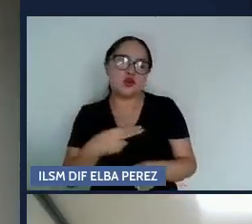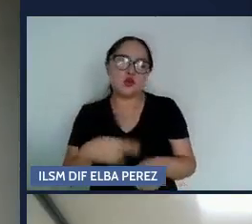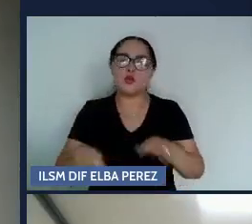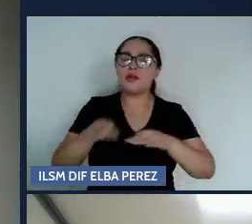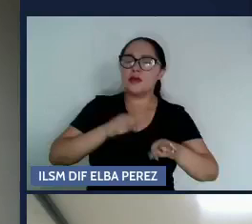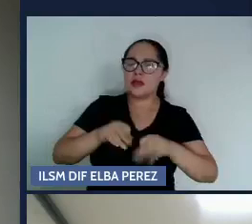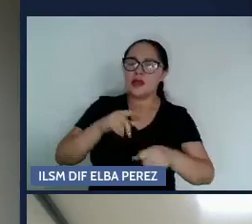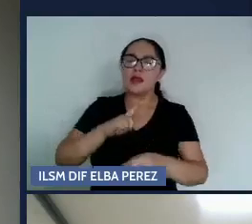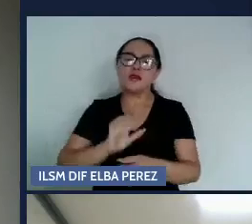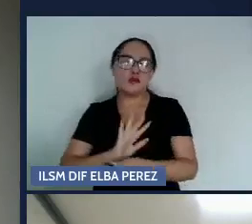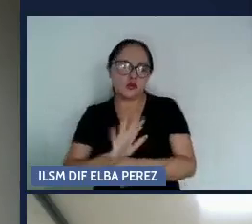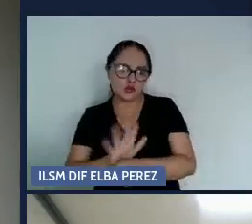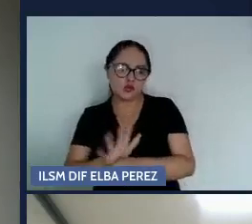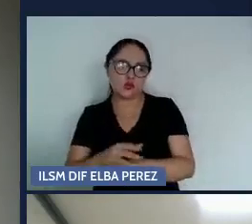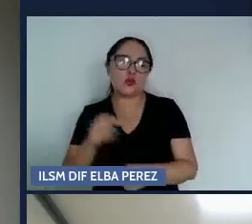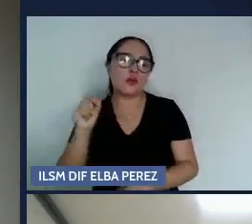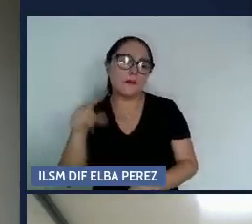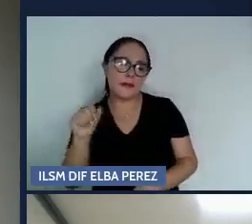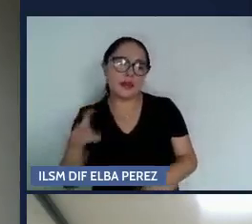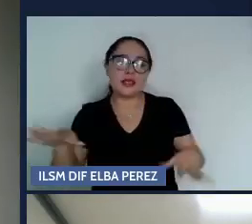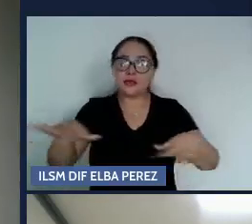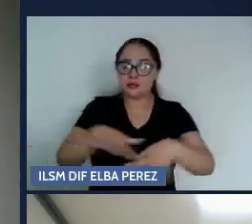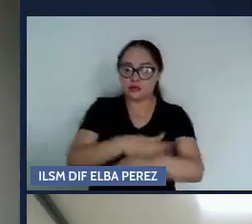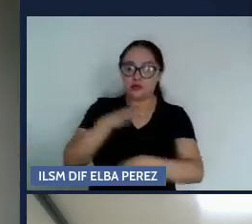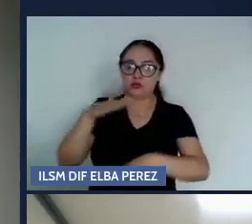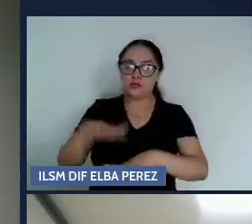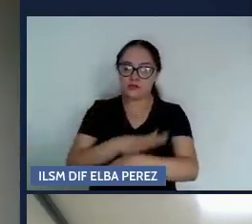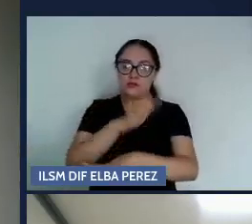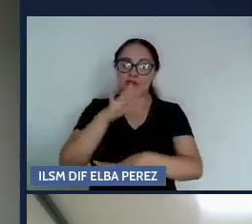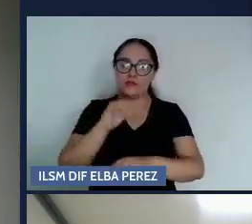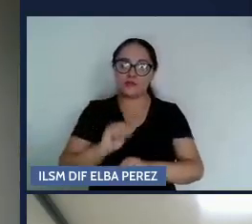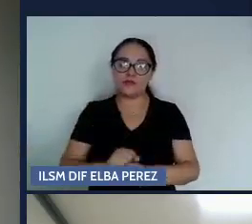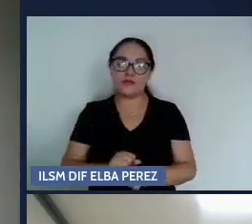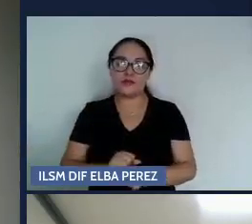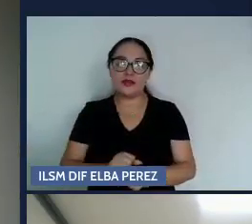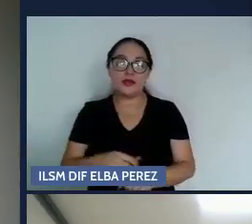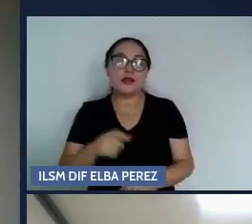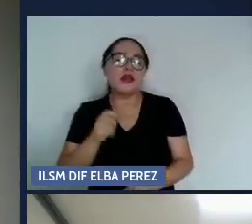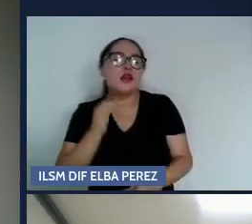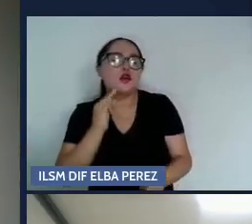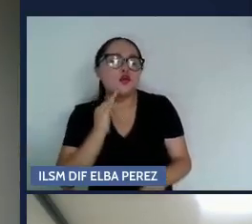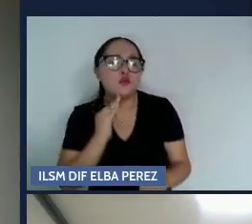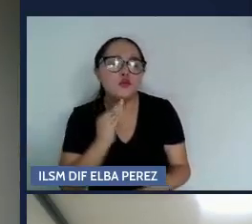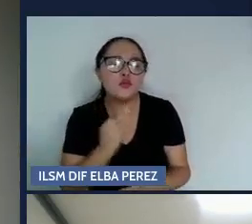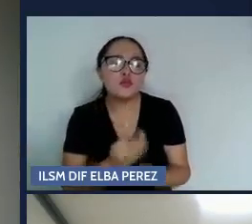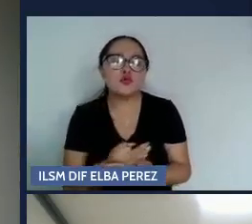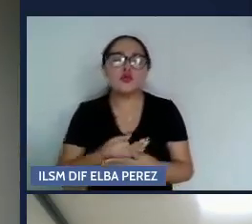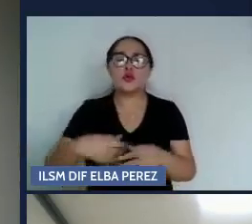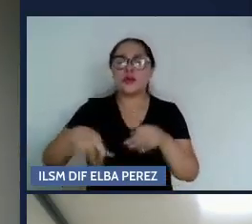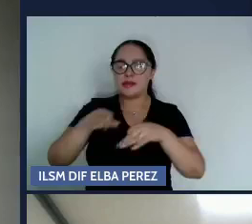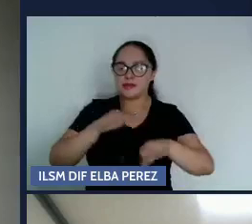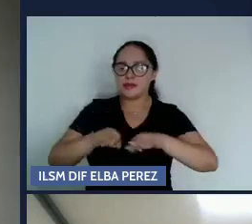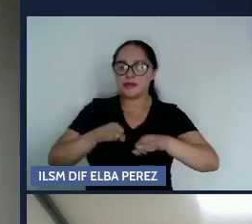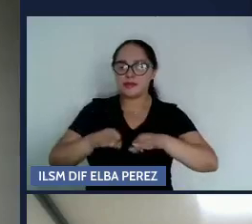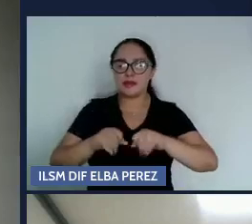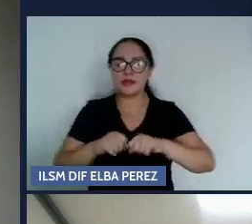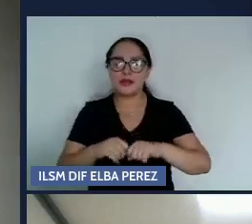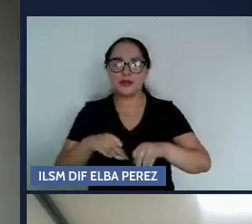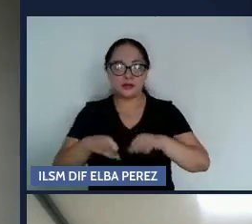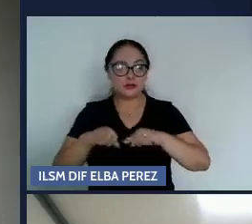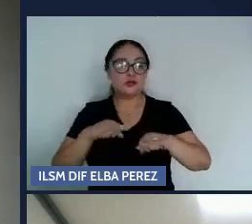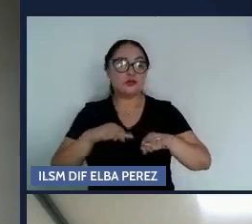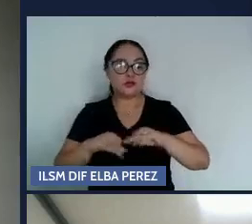de competencias, de trabajos, de responsabilidades. Entre ellas, como ya se los había mencionado, en